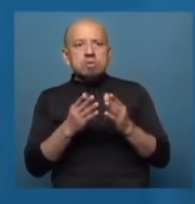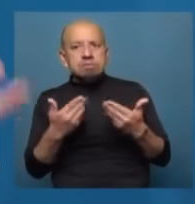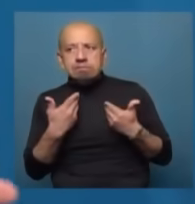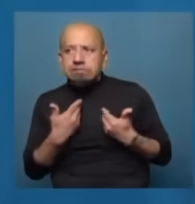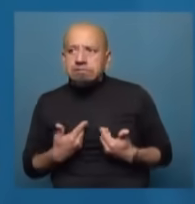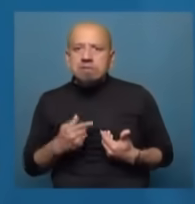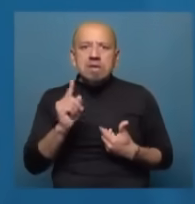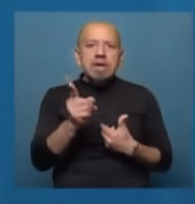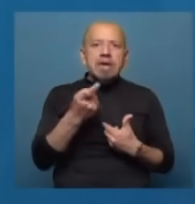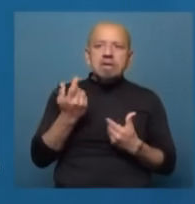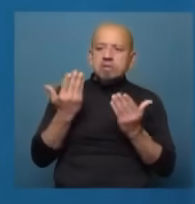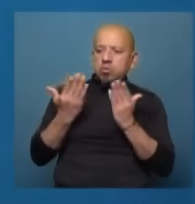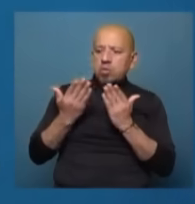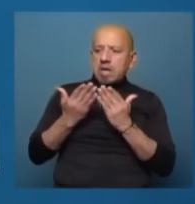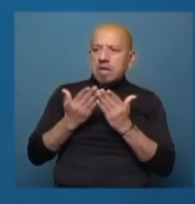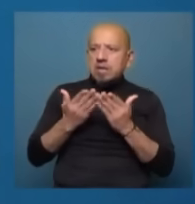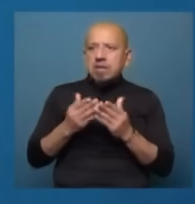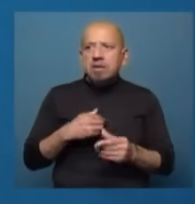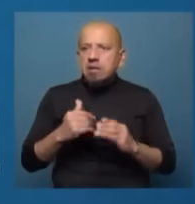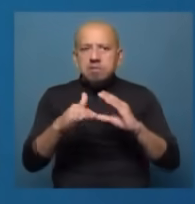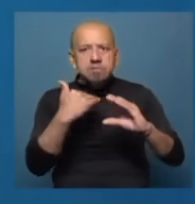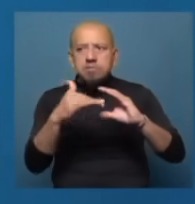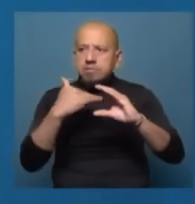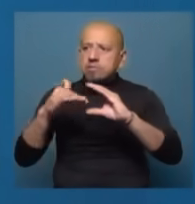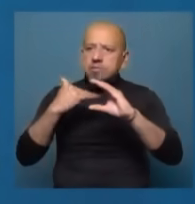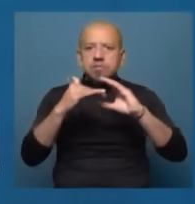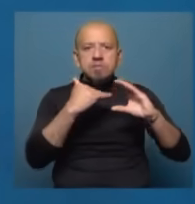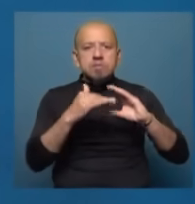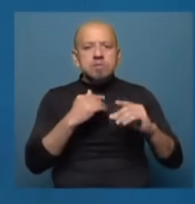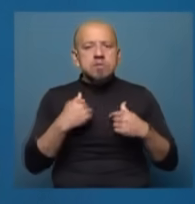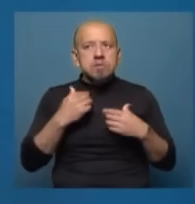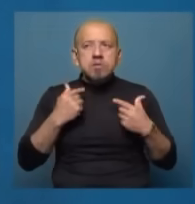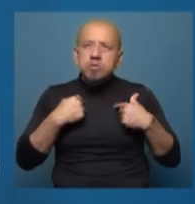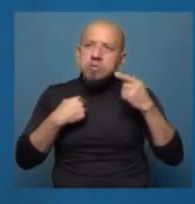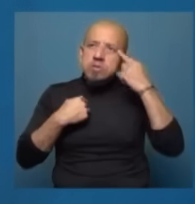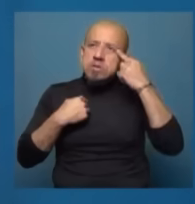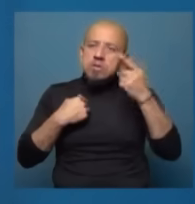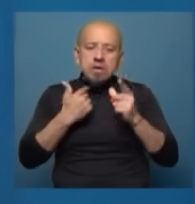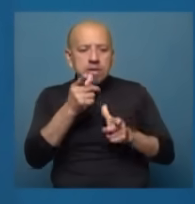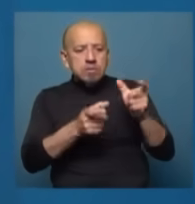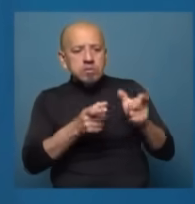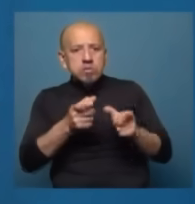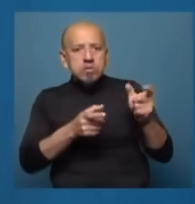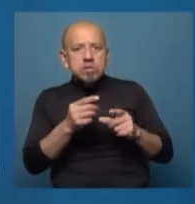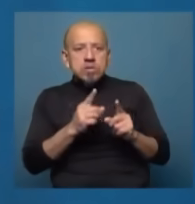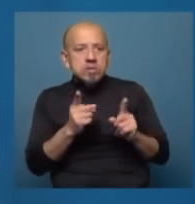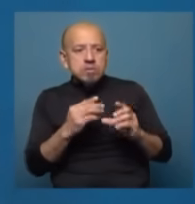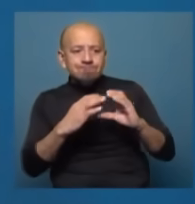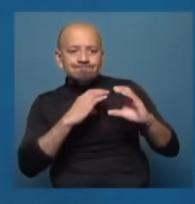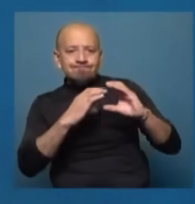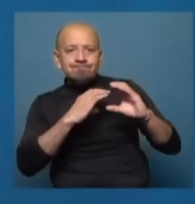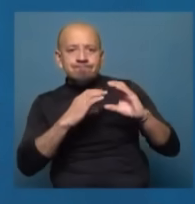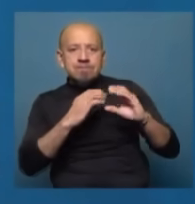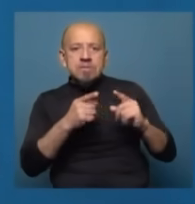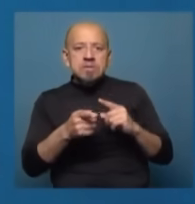los exalumnos nos escribieron toda la mañana y y yo pensaba en las víctimas que no se podían comunicar conmigo de repente o que le estaban